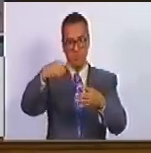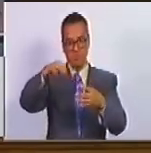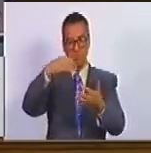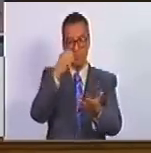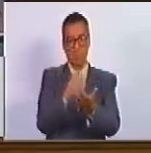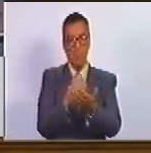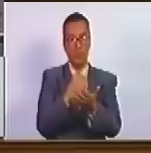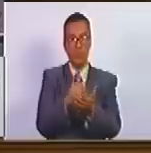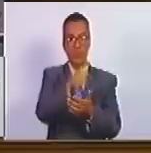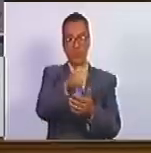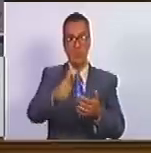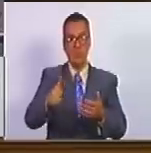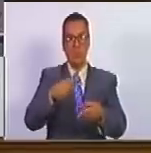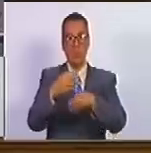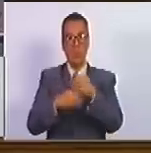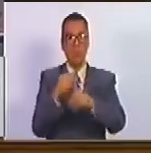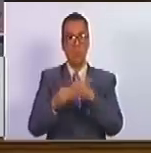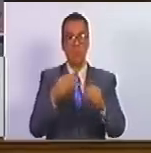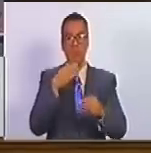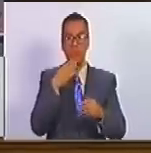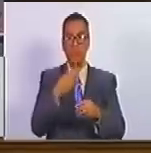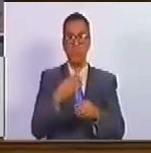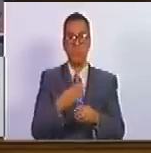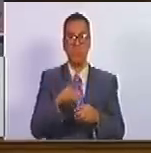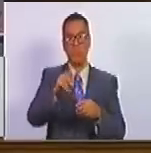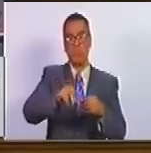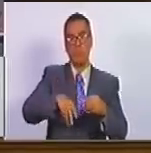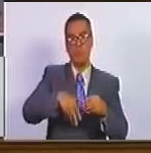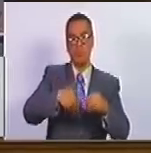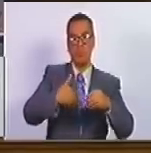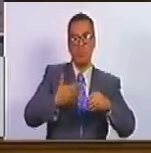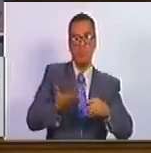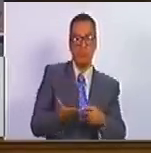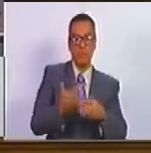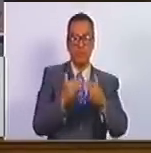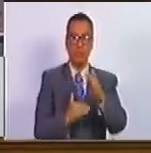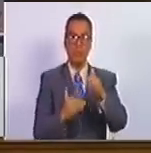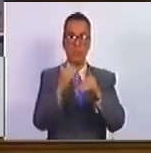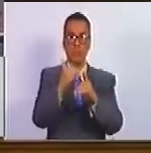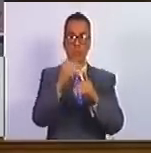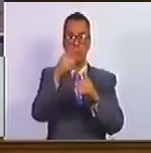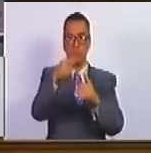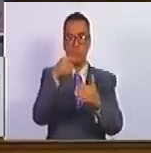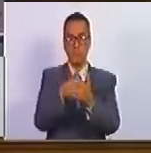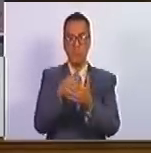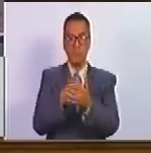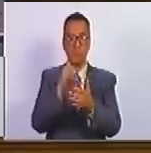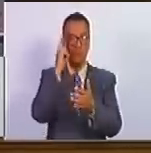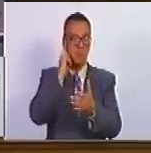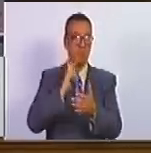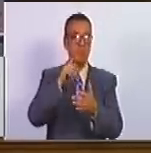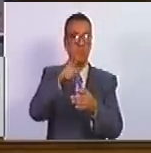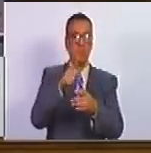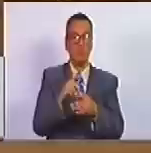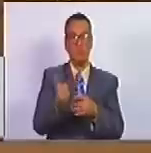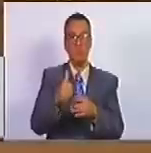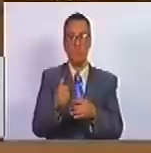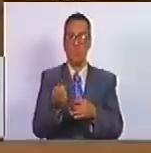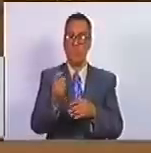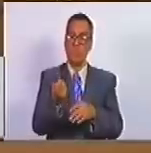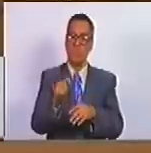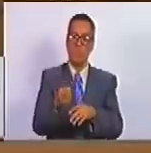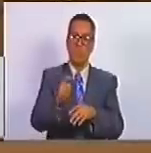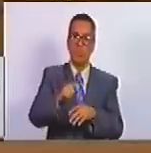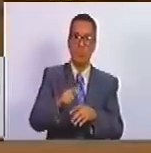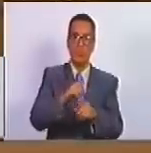sellado por cada trámite o solicitud no podrá exceder de un monto en bolívares equivalente a 10 veces el